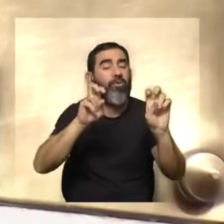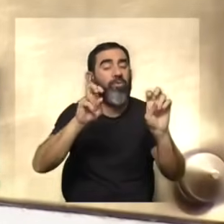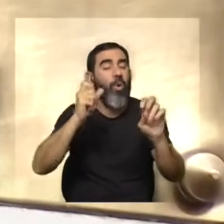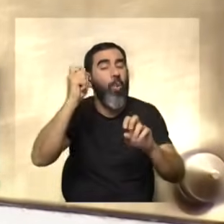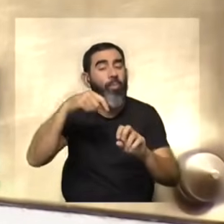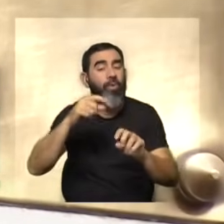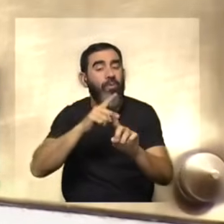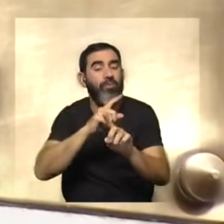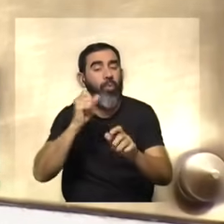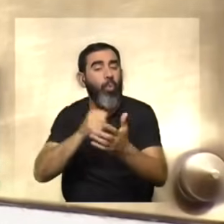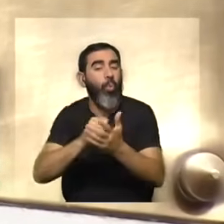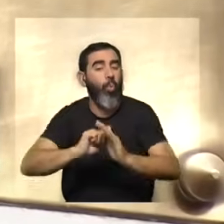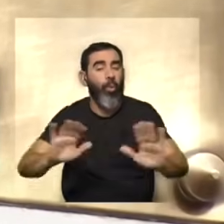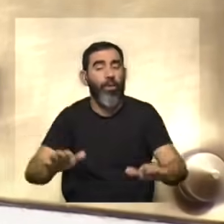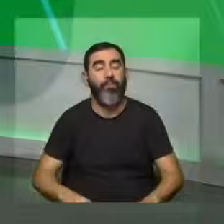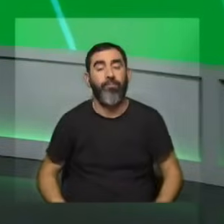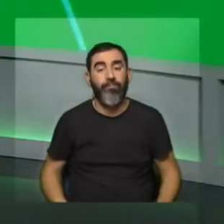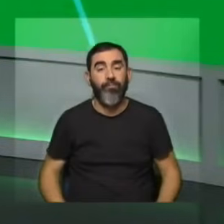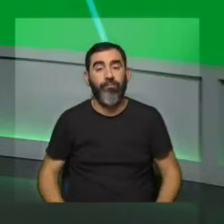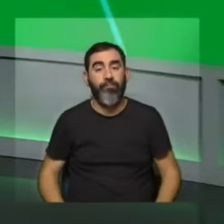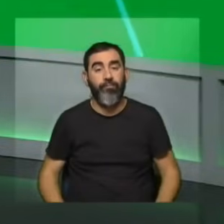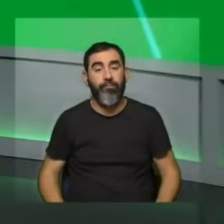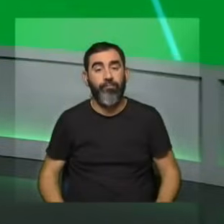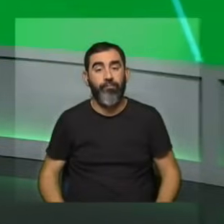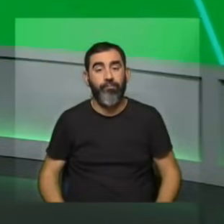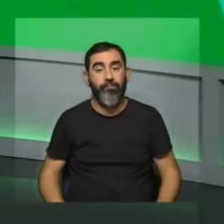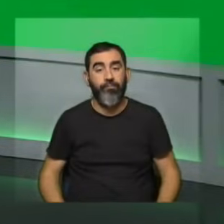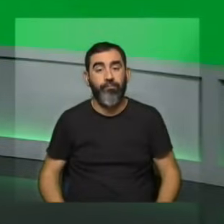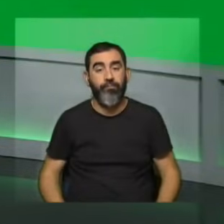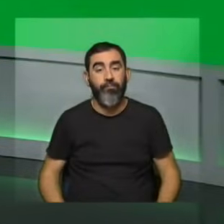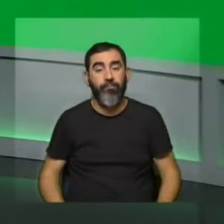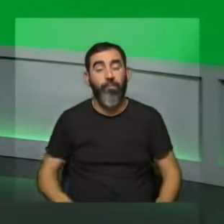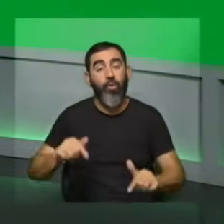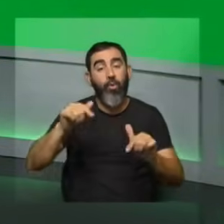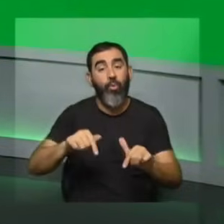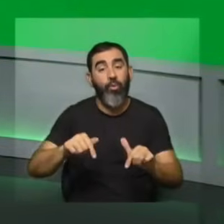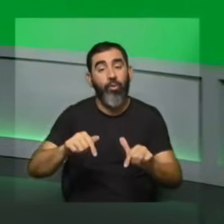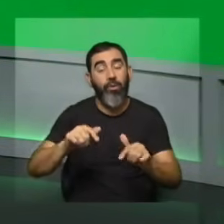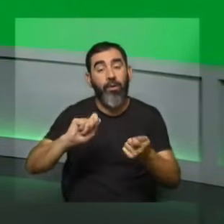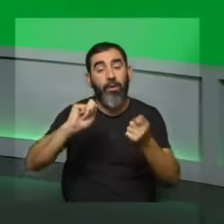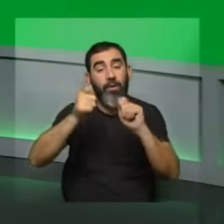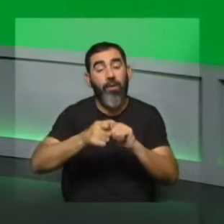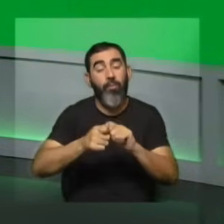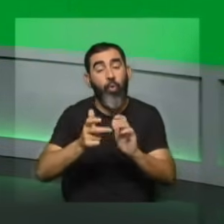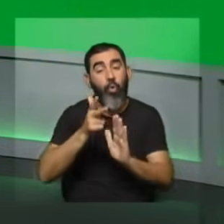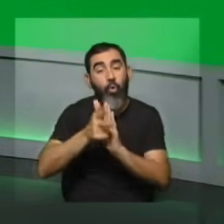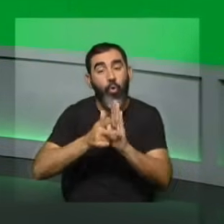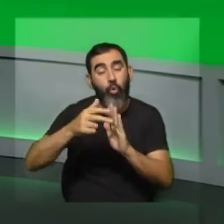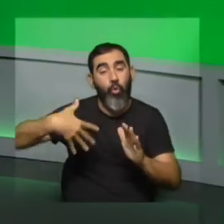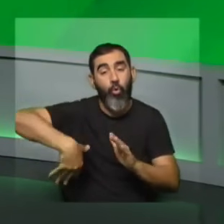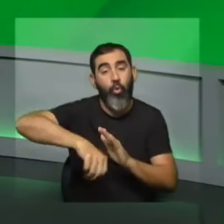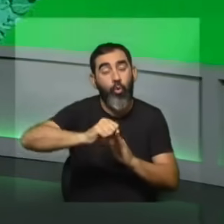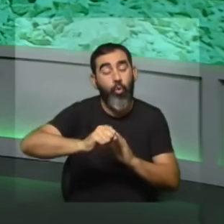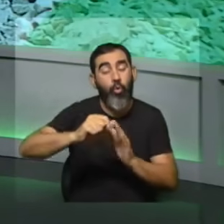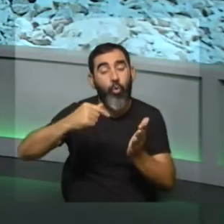tesitura intransigente. Vamos con otros temas, porque hoy comenzó la operativa del traslado de locomotoras y vagones del